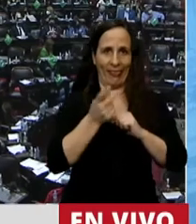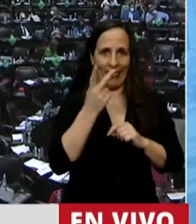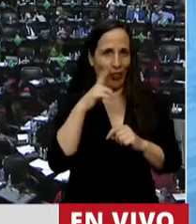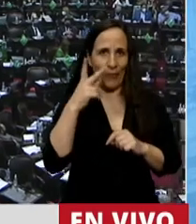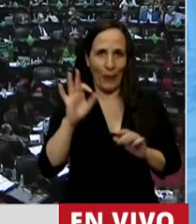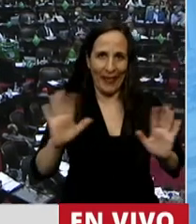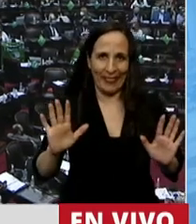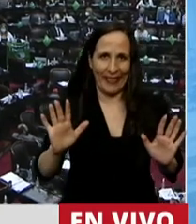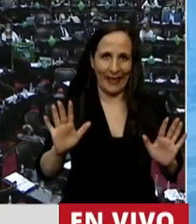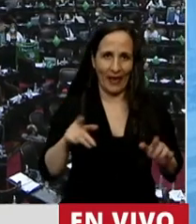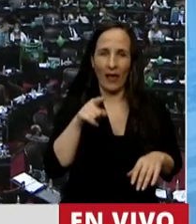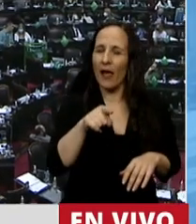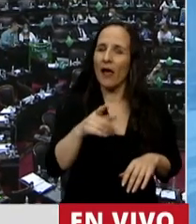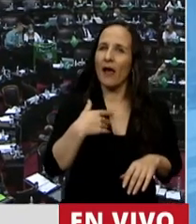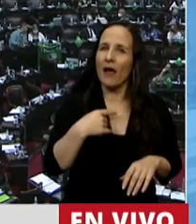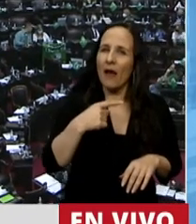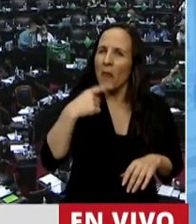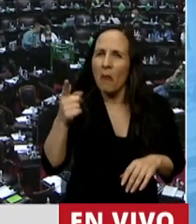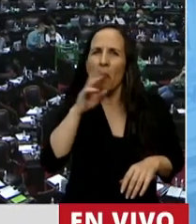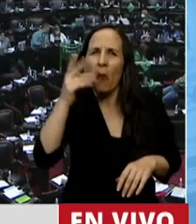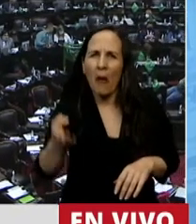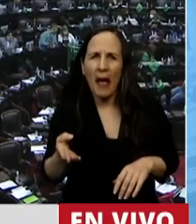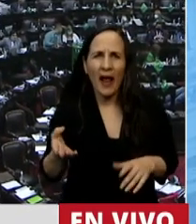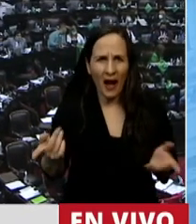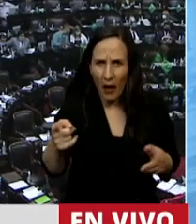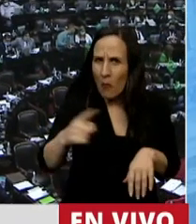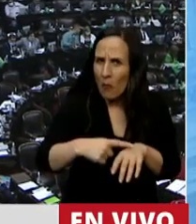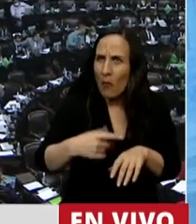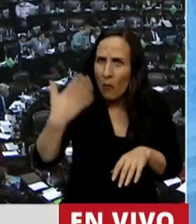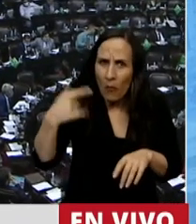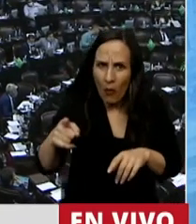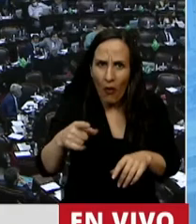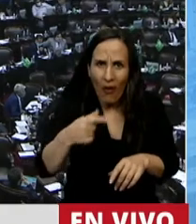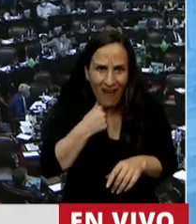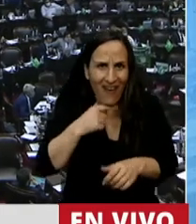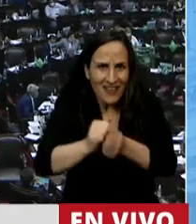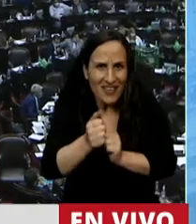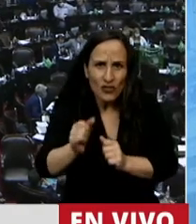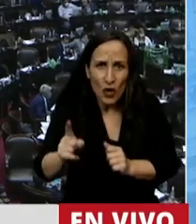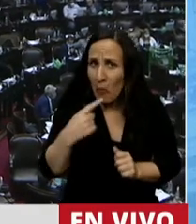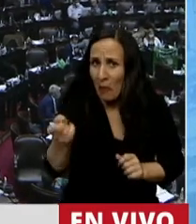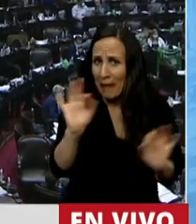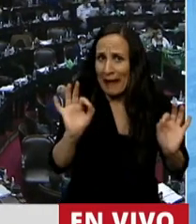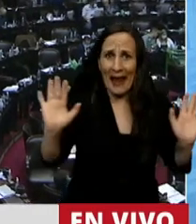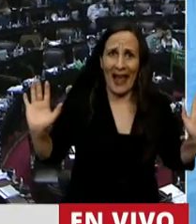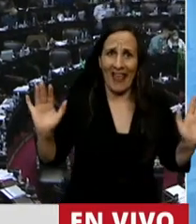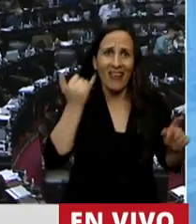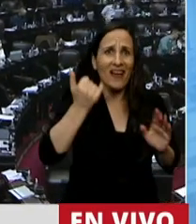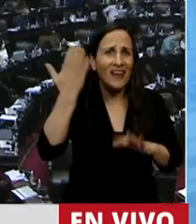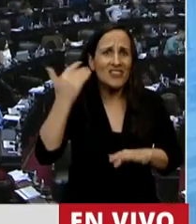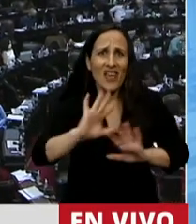más preguntarle a una mujer si tuvo consentimiento a la hora de tener sexo o no. Por eso para mí ya fue